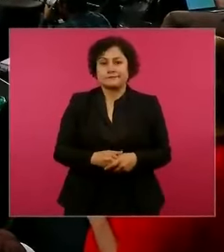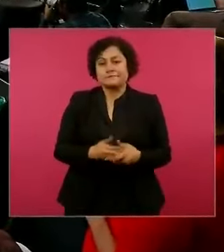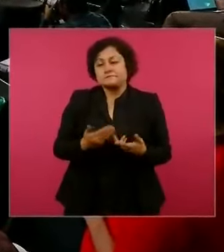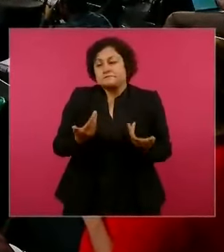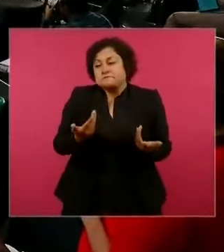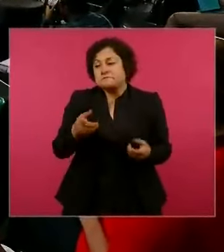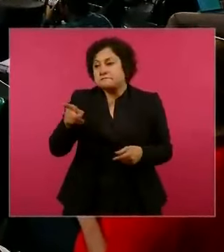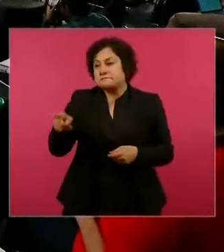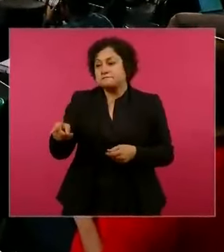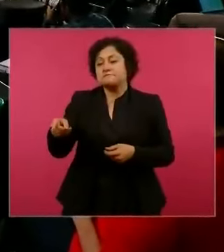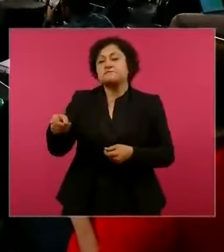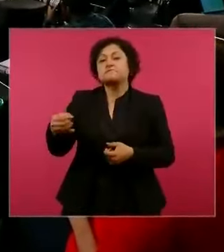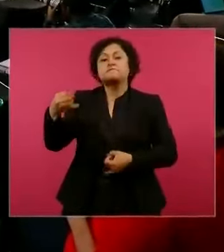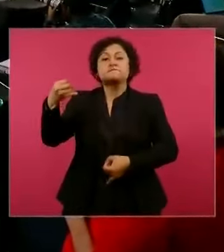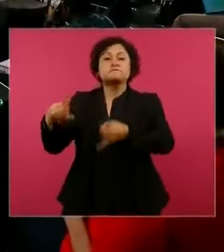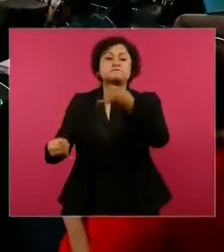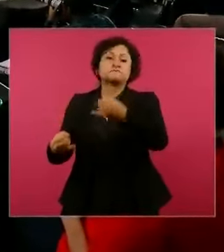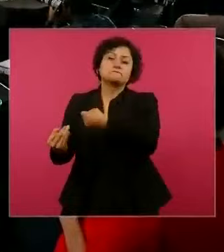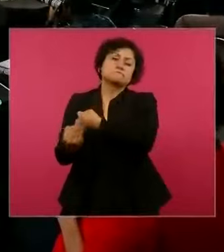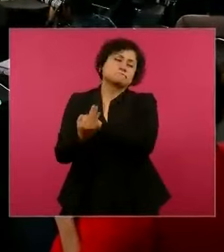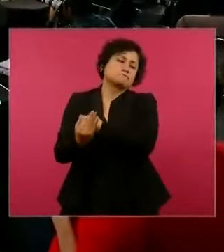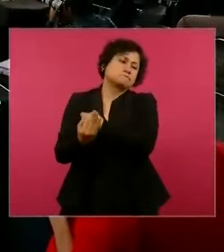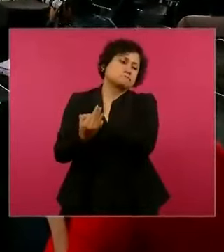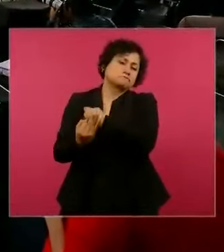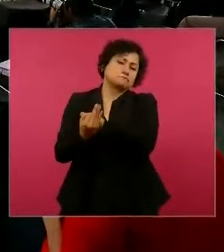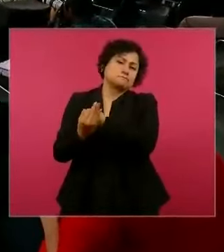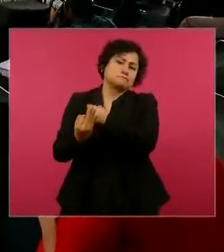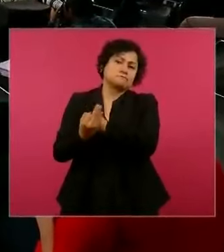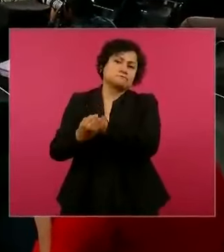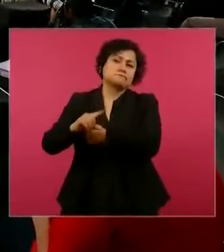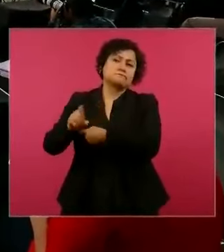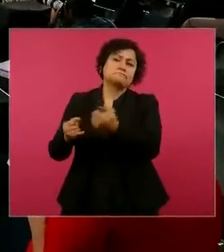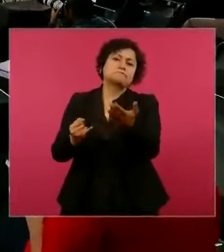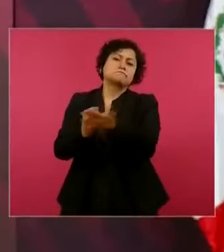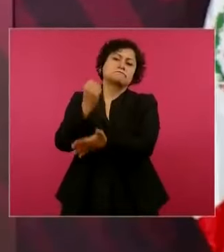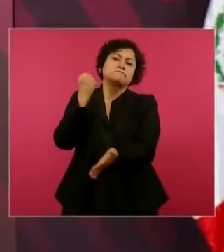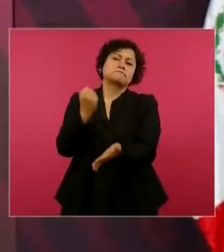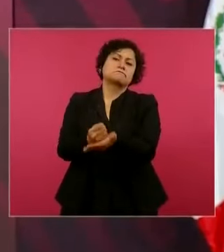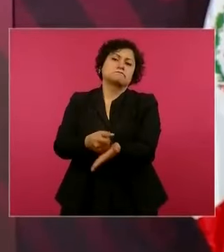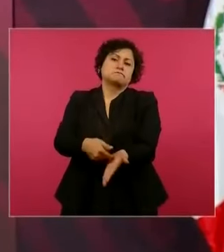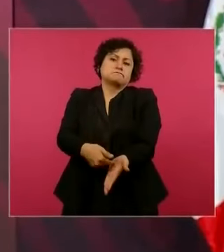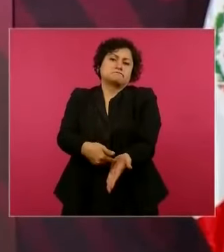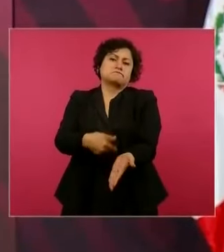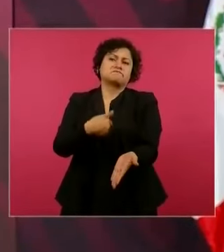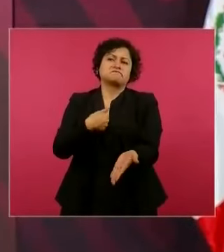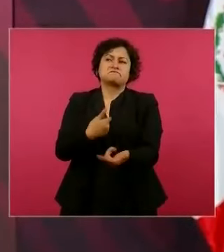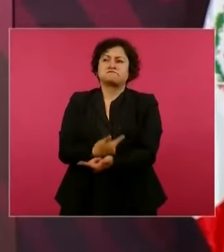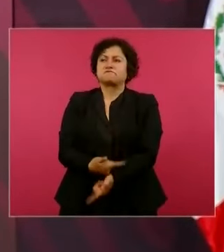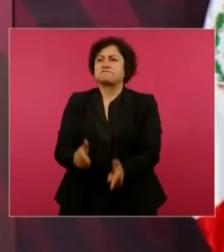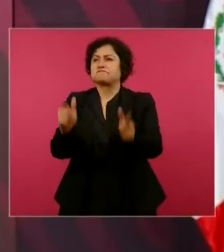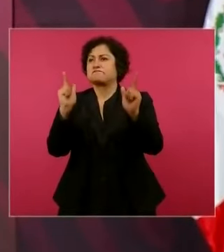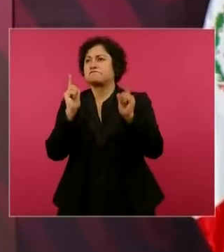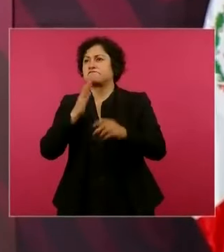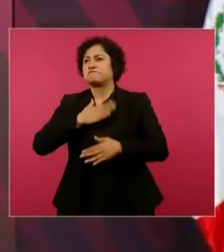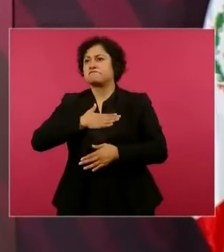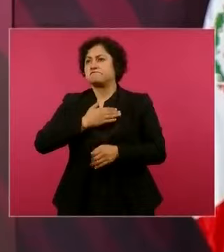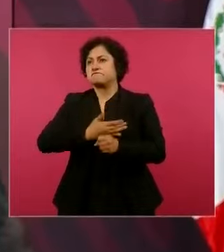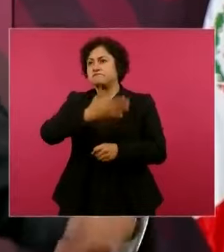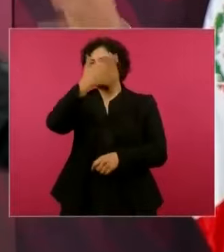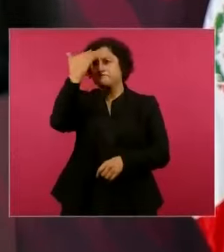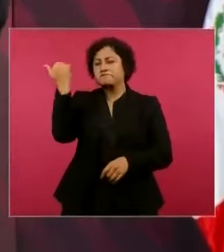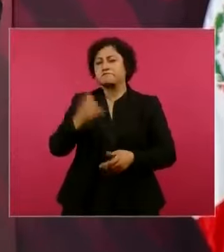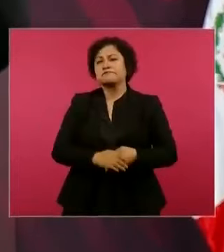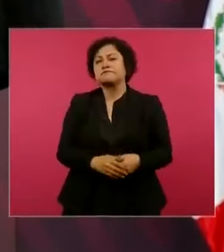de alguna manera no han tenido educación? ¿Que no han podido tener la escolaridad que, pues, que mucha gente